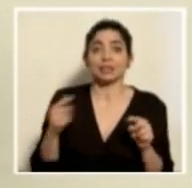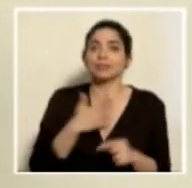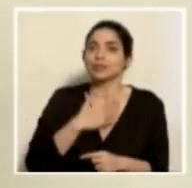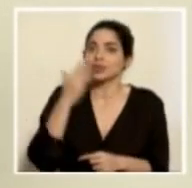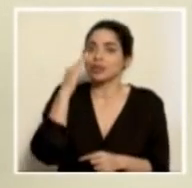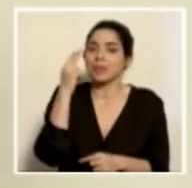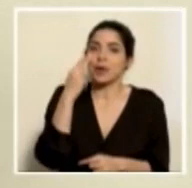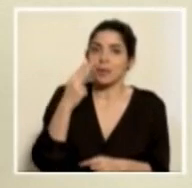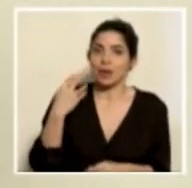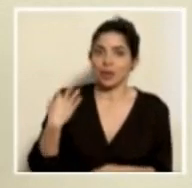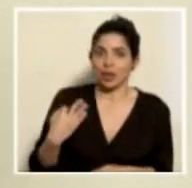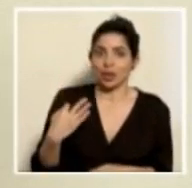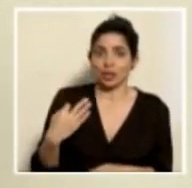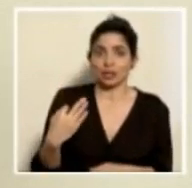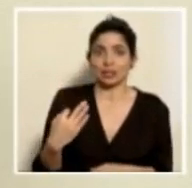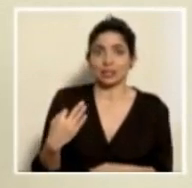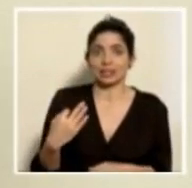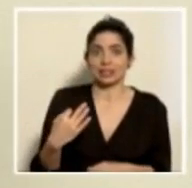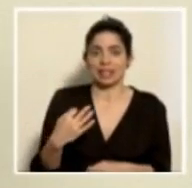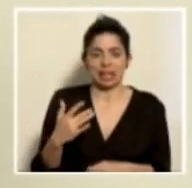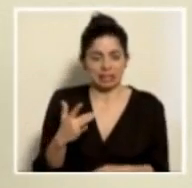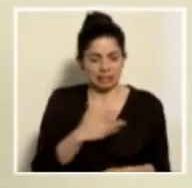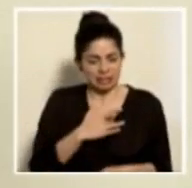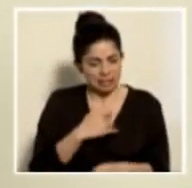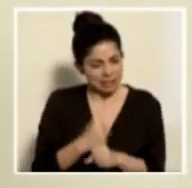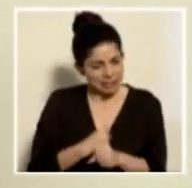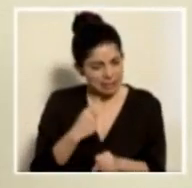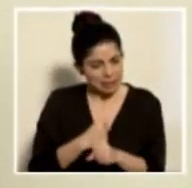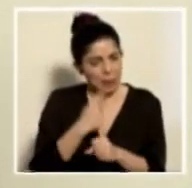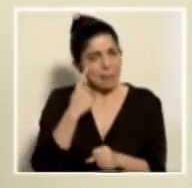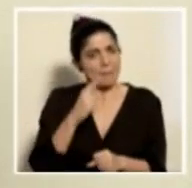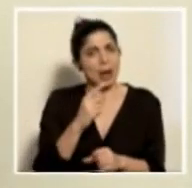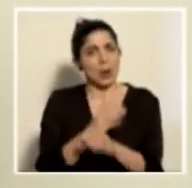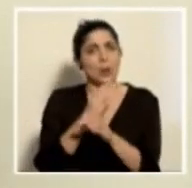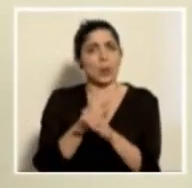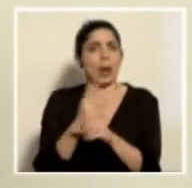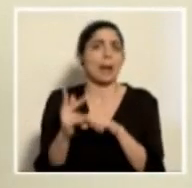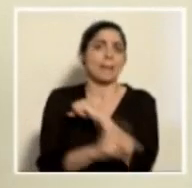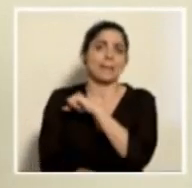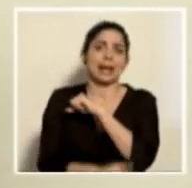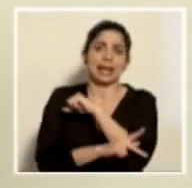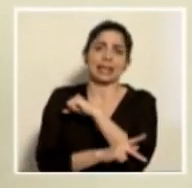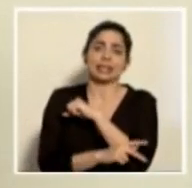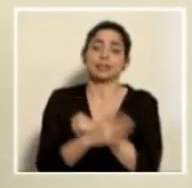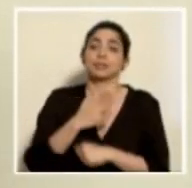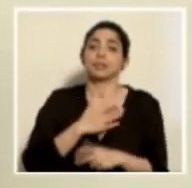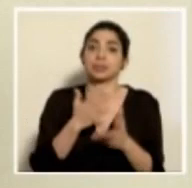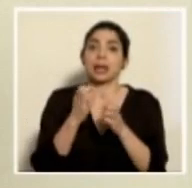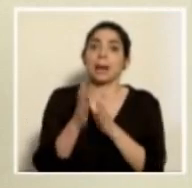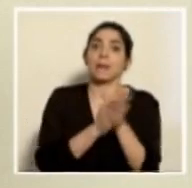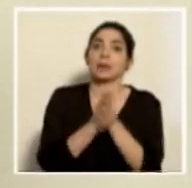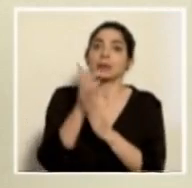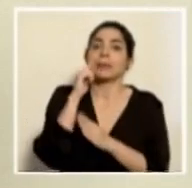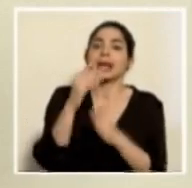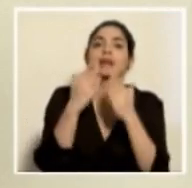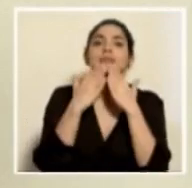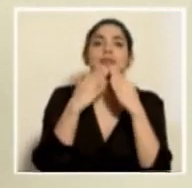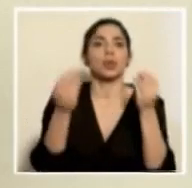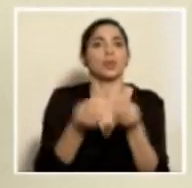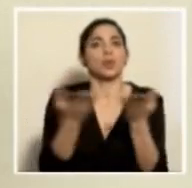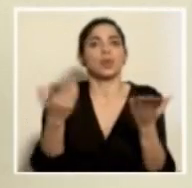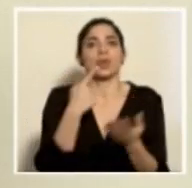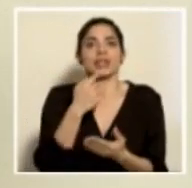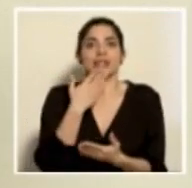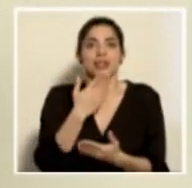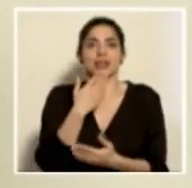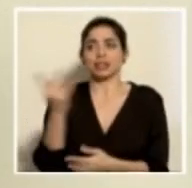porque lo veo día a día, con la camiseta puesta para cuidar a nuestro país, y quería aprovechar también para agradecerlo públicamente,